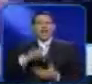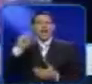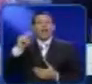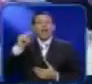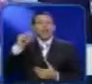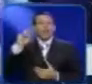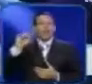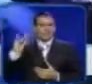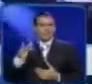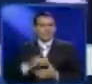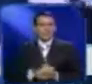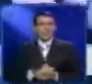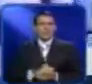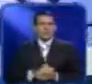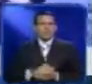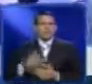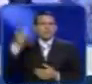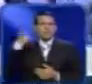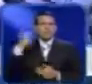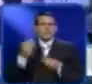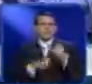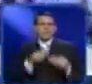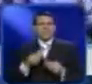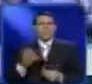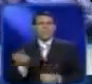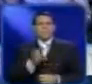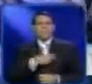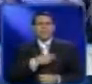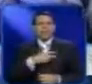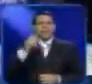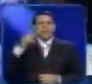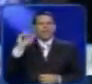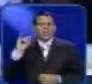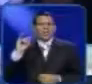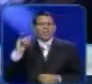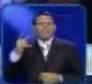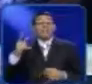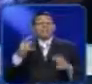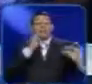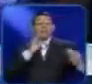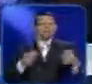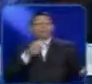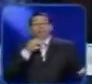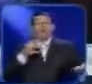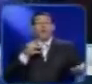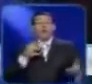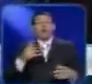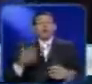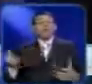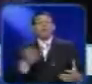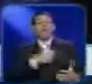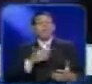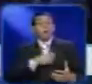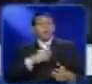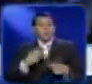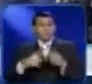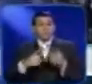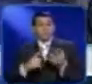Tree. Además, en la pasada edición de los premios Tony, sus intérpretes arrasaron con los galardones en las